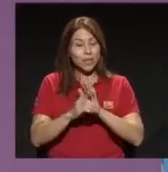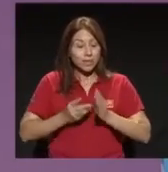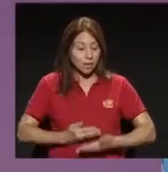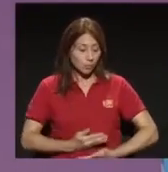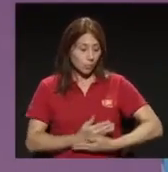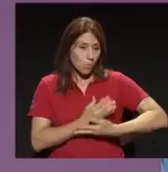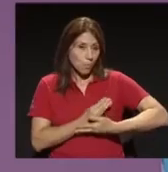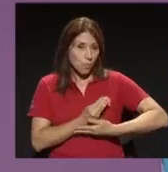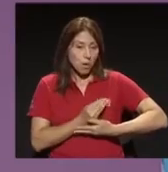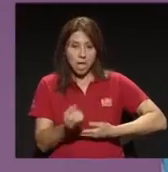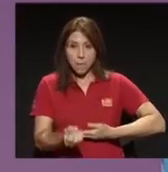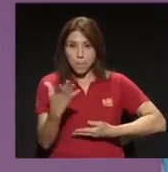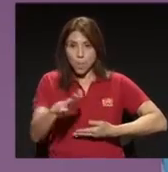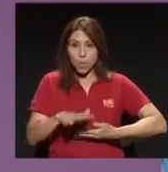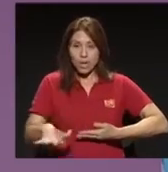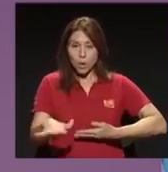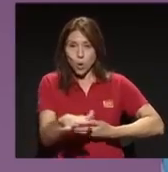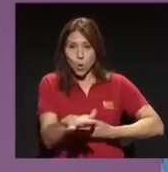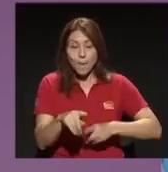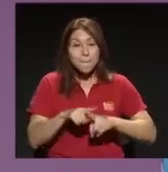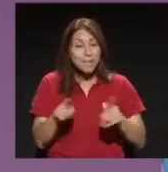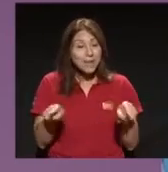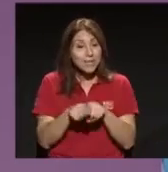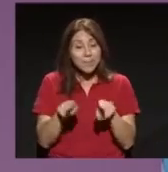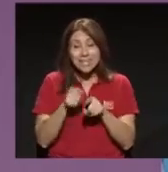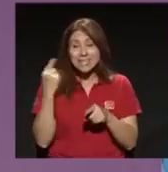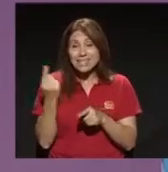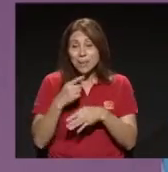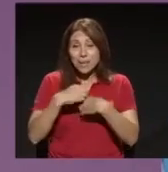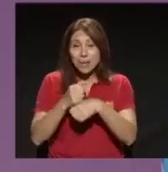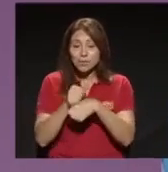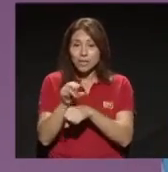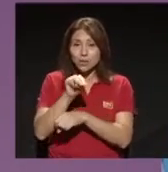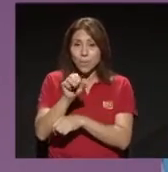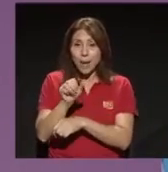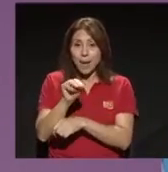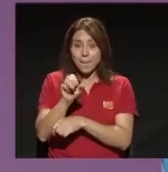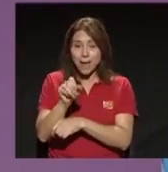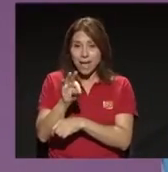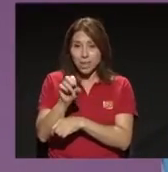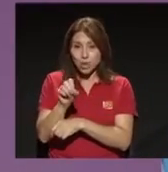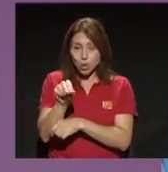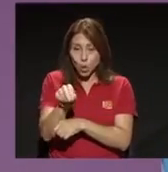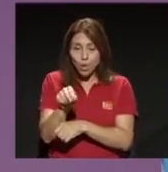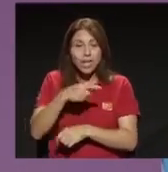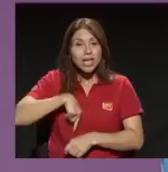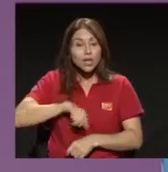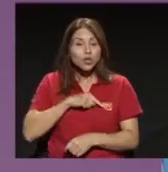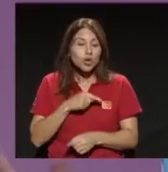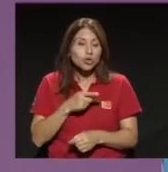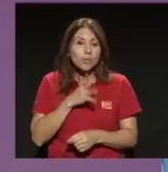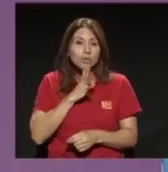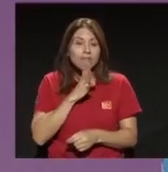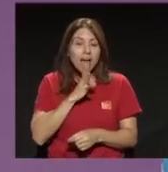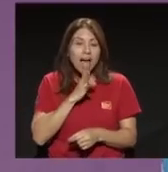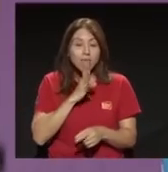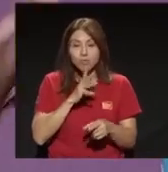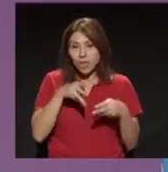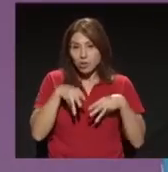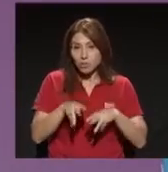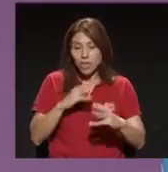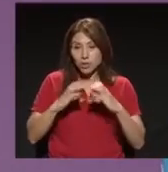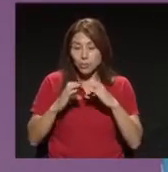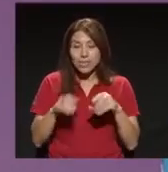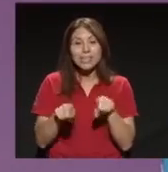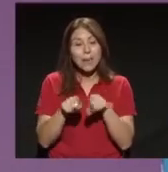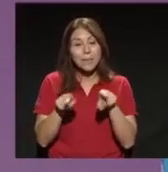pero si digamos a la vez siempre que hemos hecho las matones y hemos hablado por terminarla los medios también hablamos